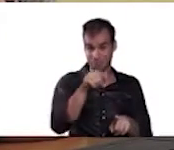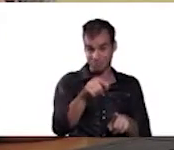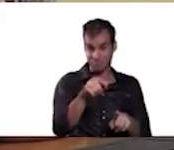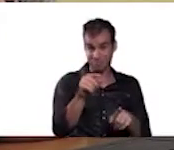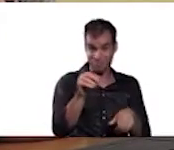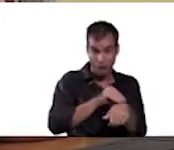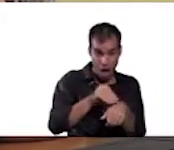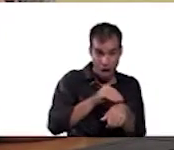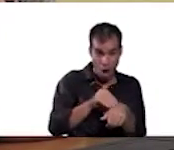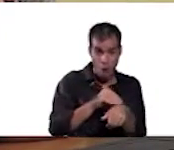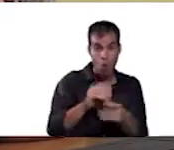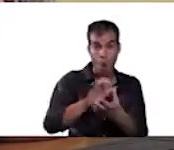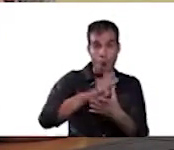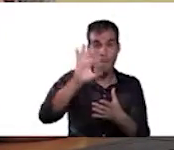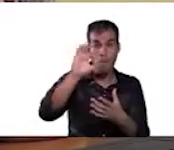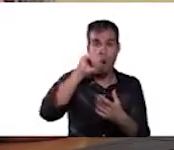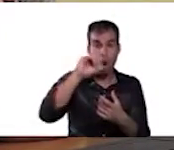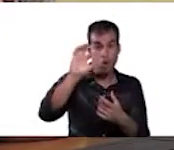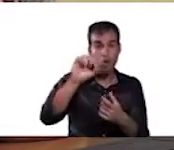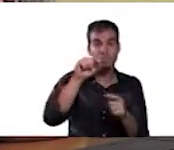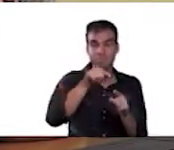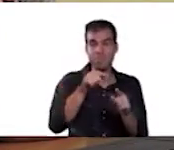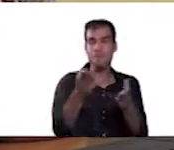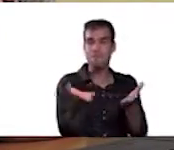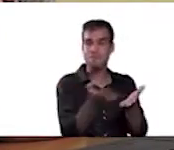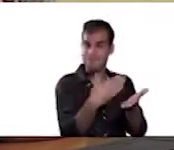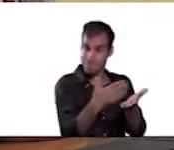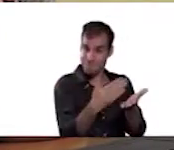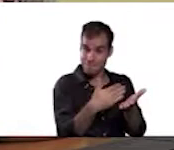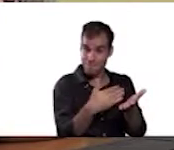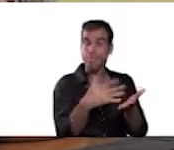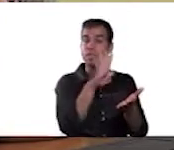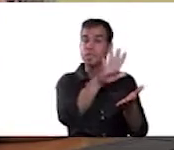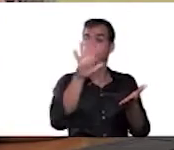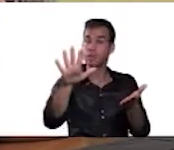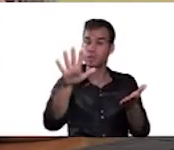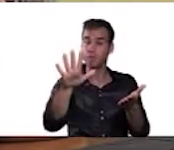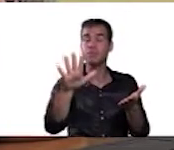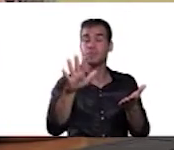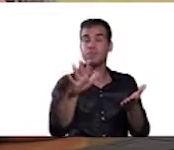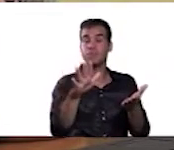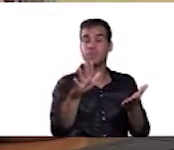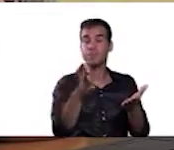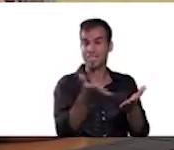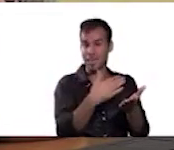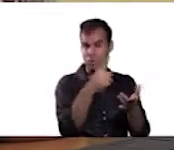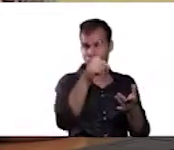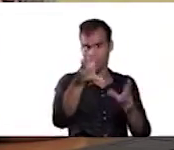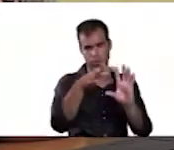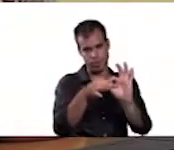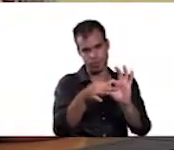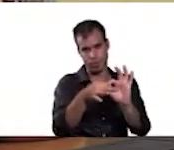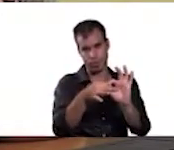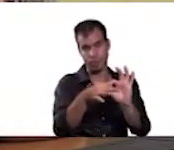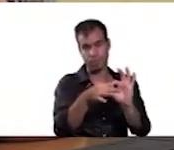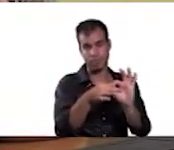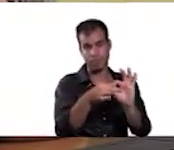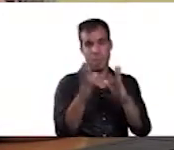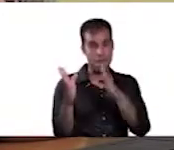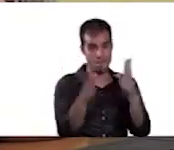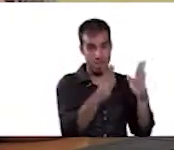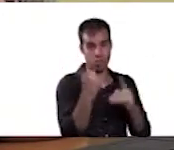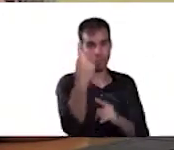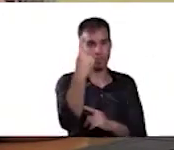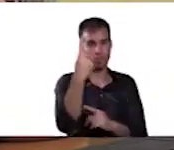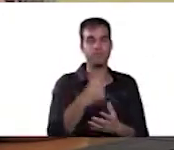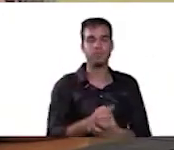monohidroxilados está en las siguientes páginas. En la página 55 del libro de texto de 12 grado, parte 1, van